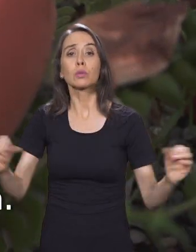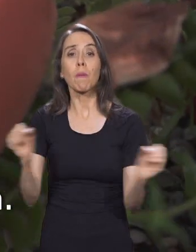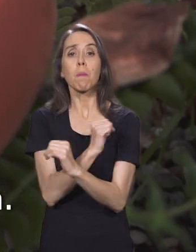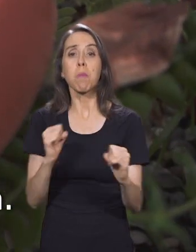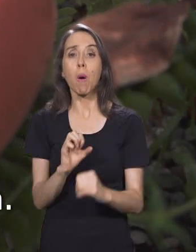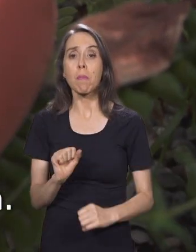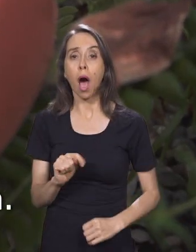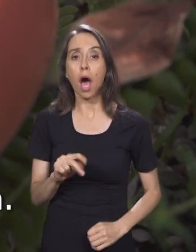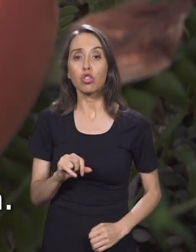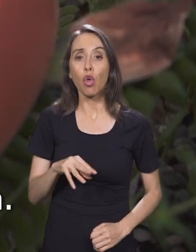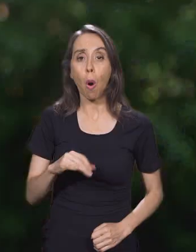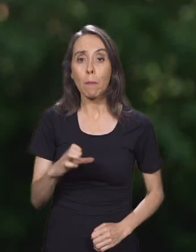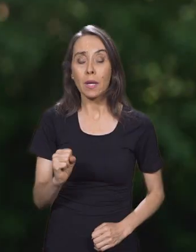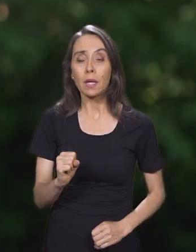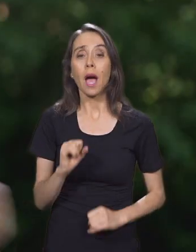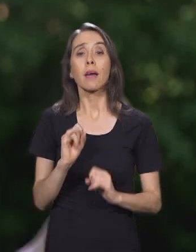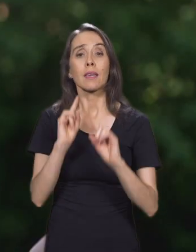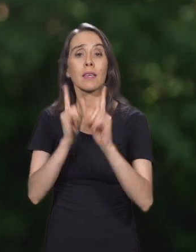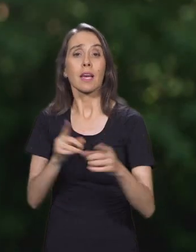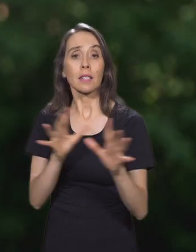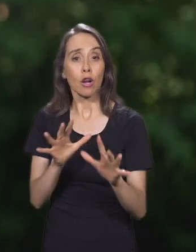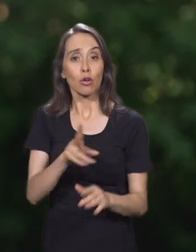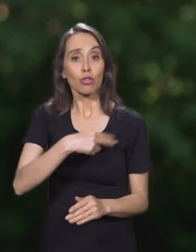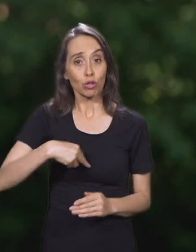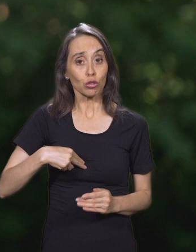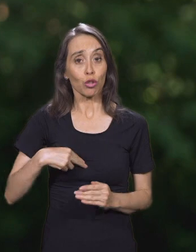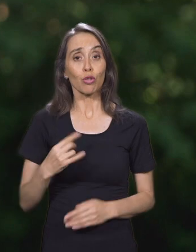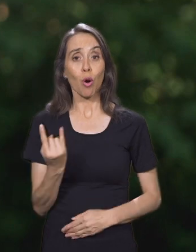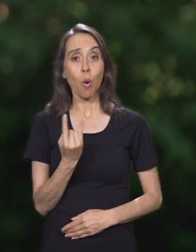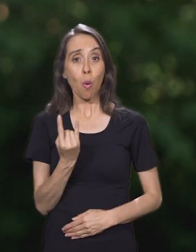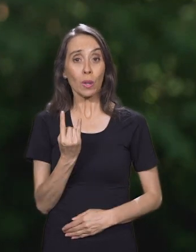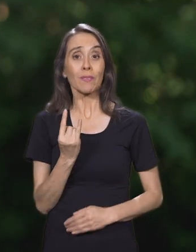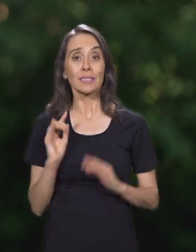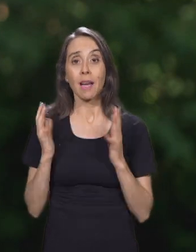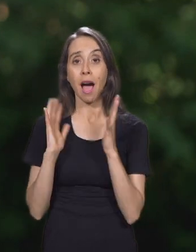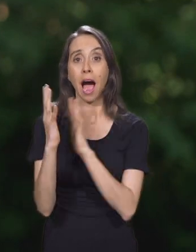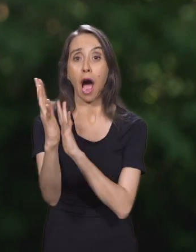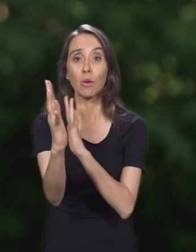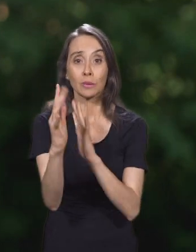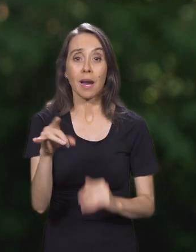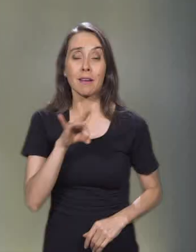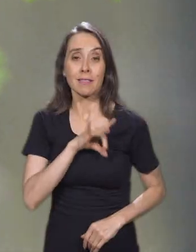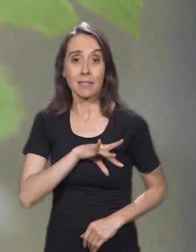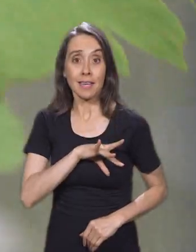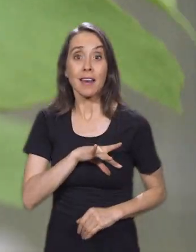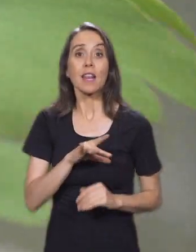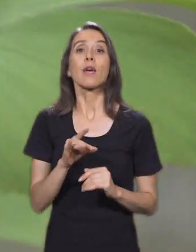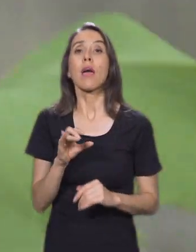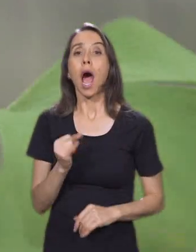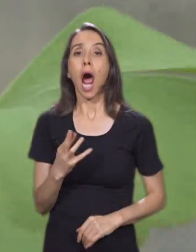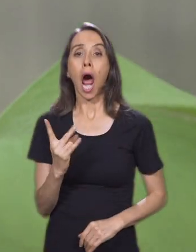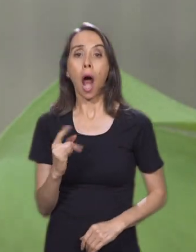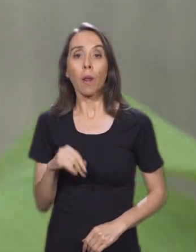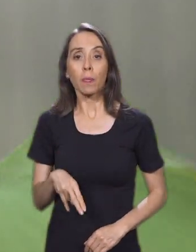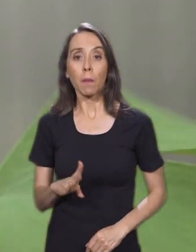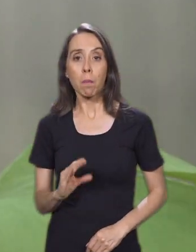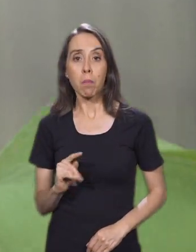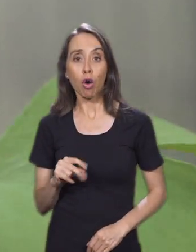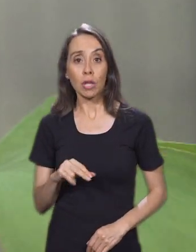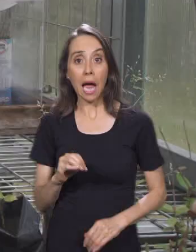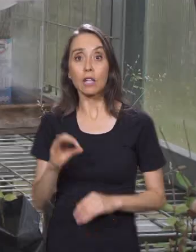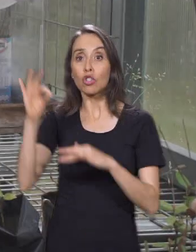y los horrores de la guerra. Nosotros, como Jardín Botánico de la Universidad Austral de Chile, recibimos esas semillas. A finales del